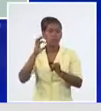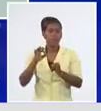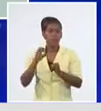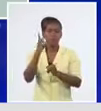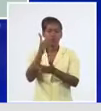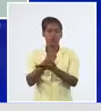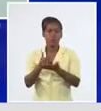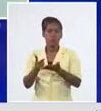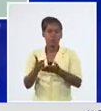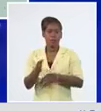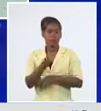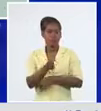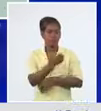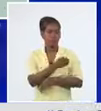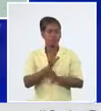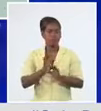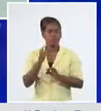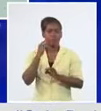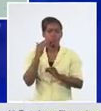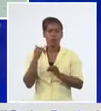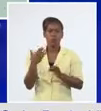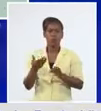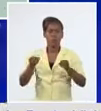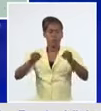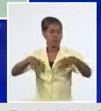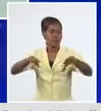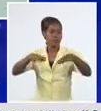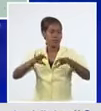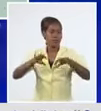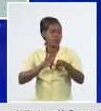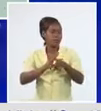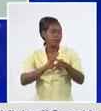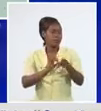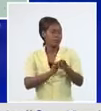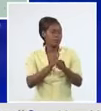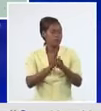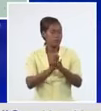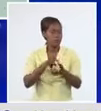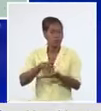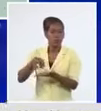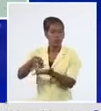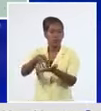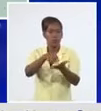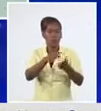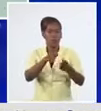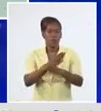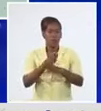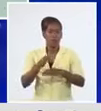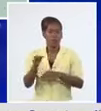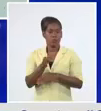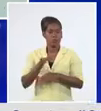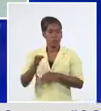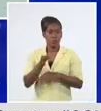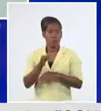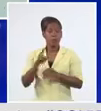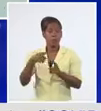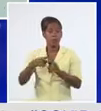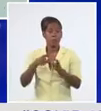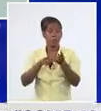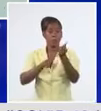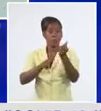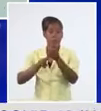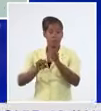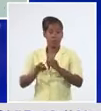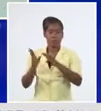días cómo se ha comportado la incidencia por regiones, pues ahí tienen ustedes lo que yo comenté cuando teníamos el